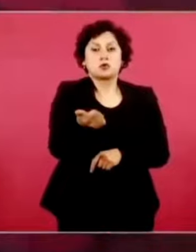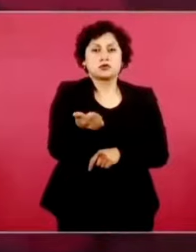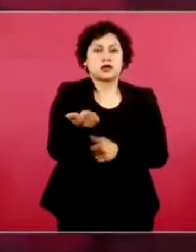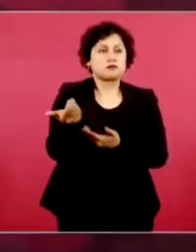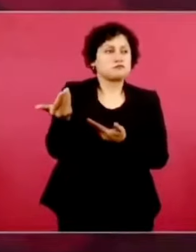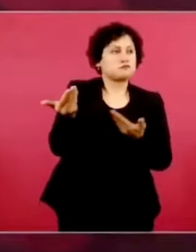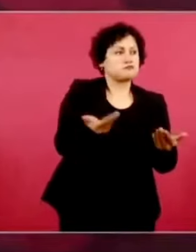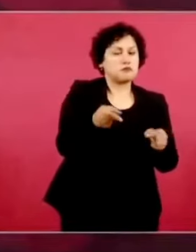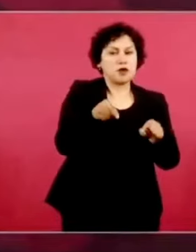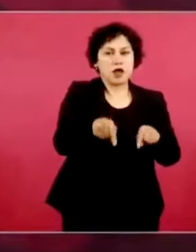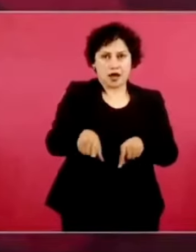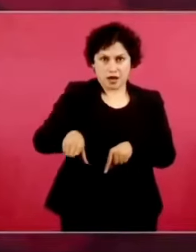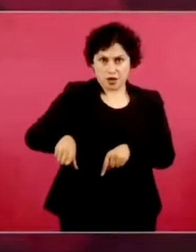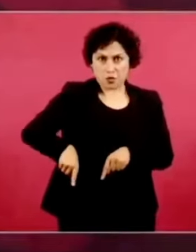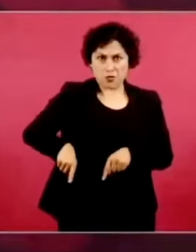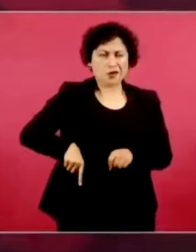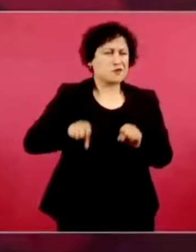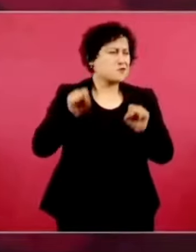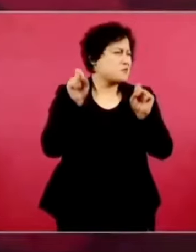como entró también Juárez en